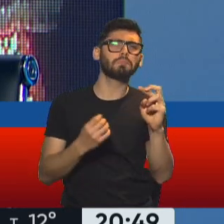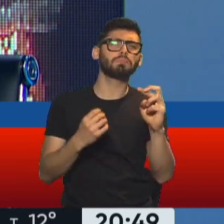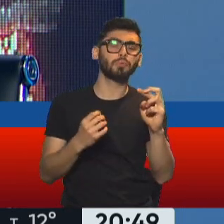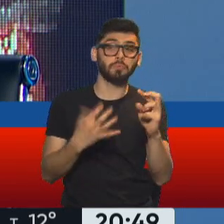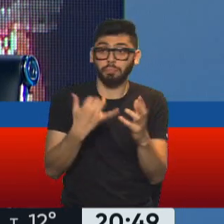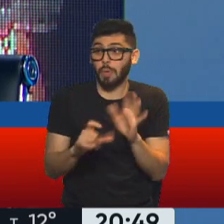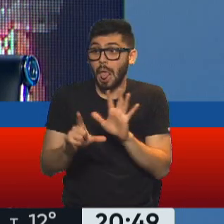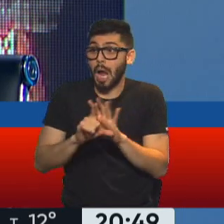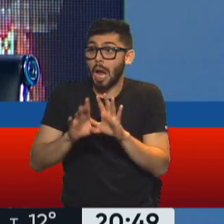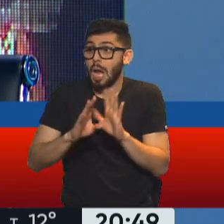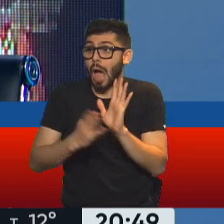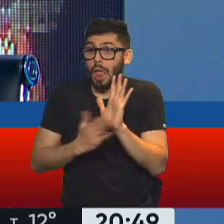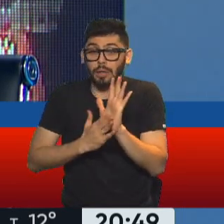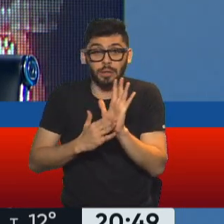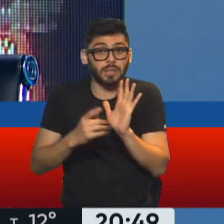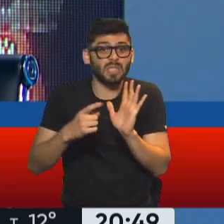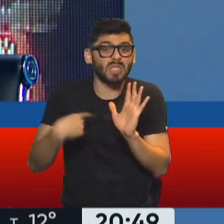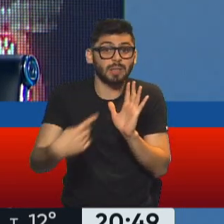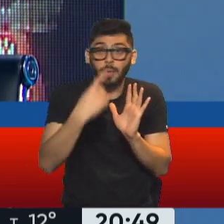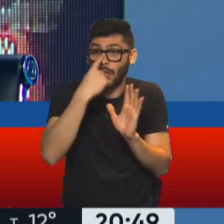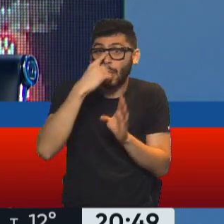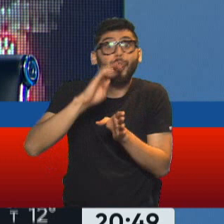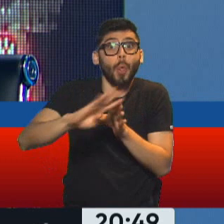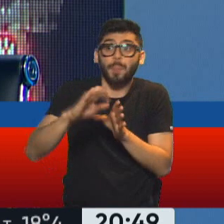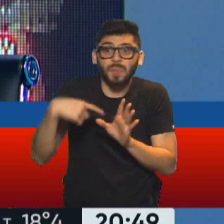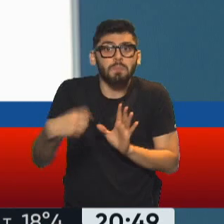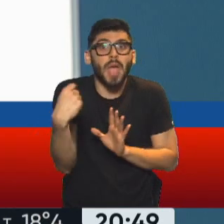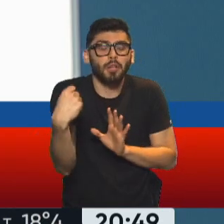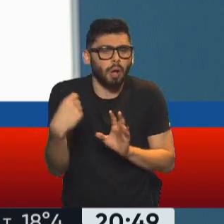una ley que ha especificado todas las